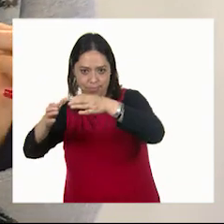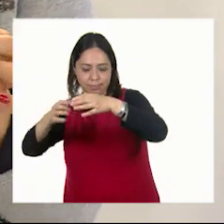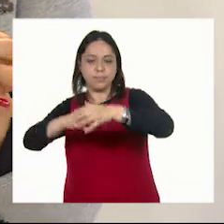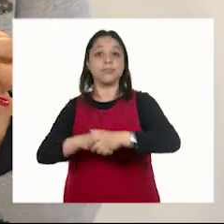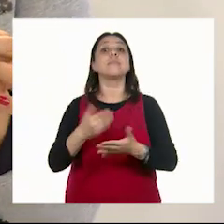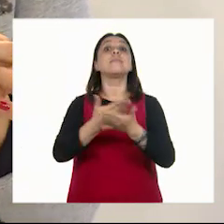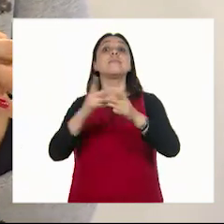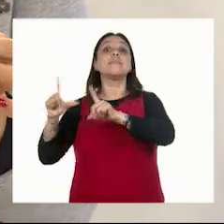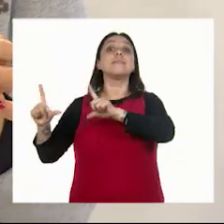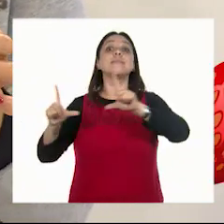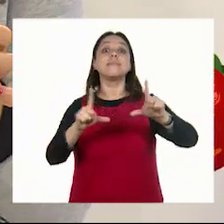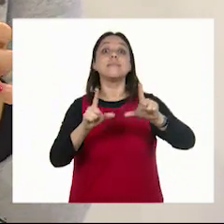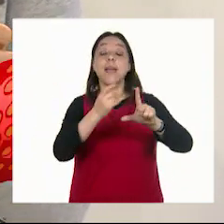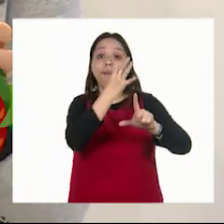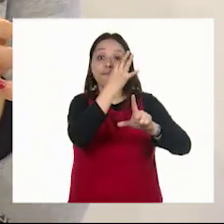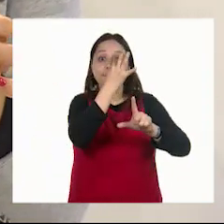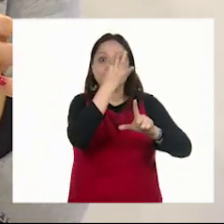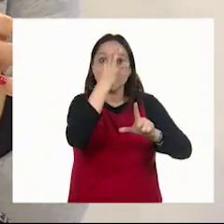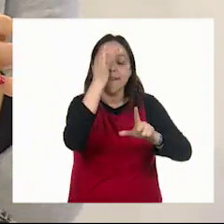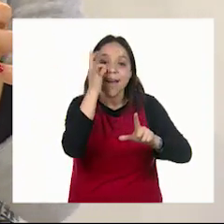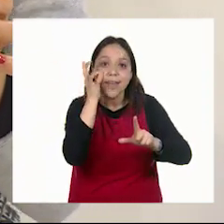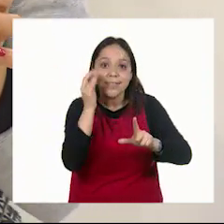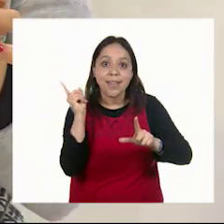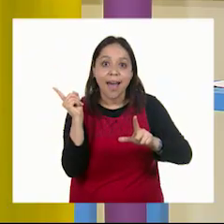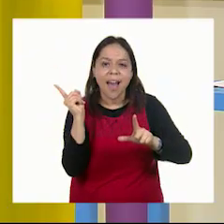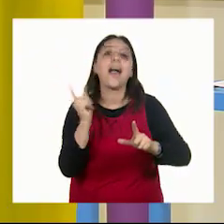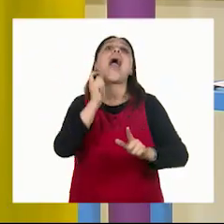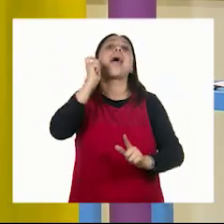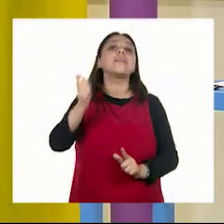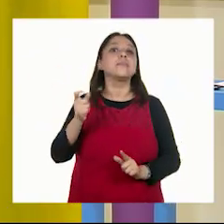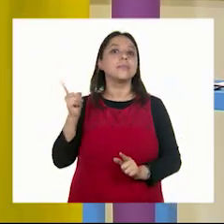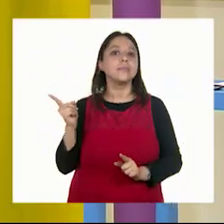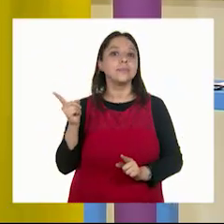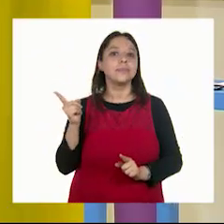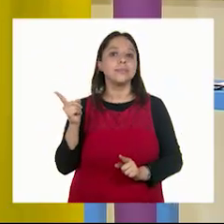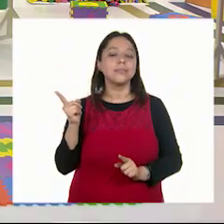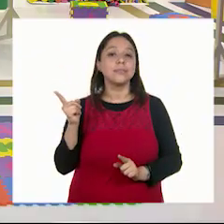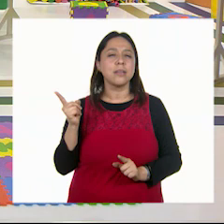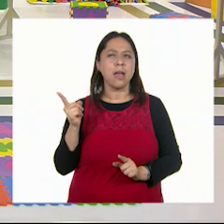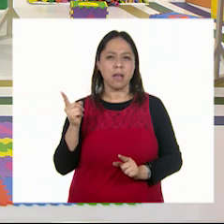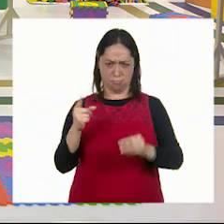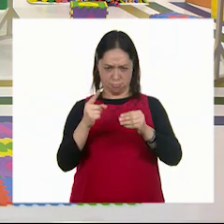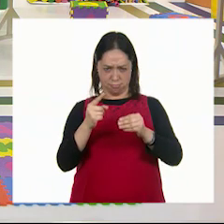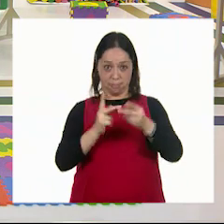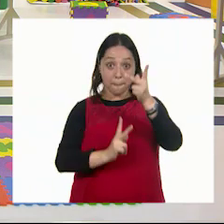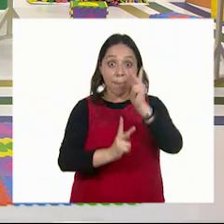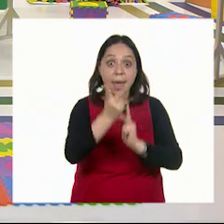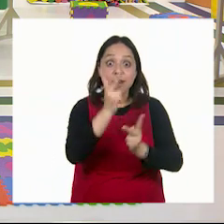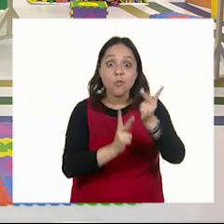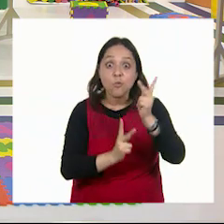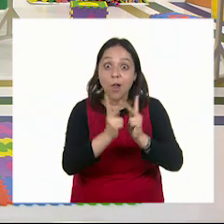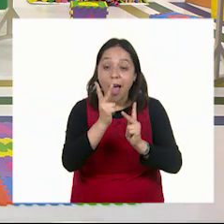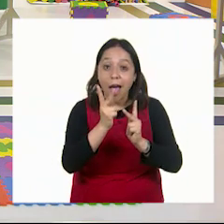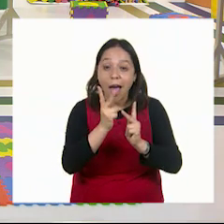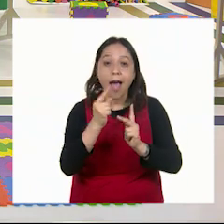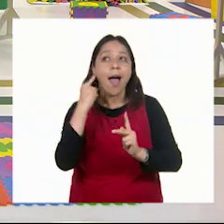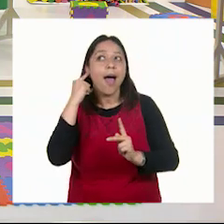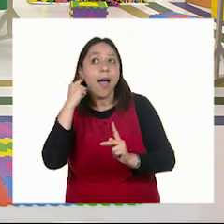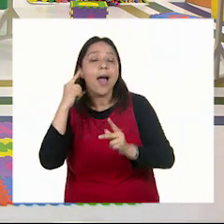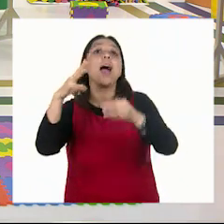¡Fresa! La fresa. ¿Qué son las fresas? ¿Verduras? ¡Ah! ¡Frutas!